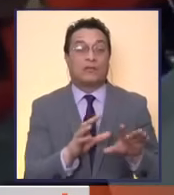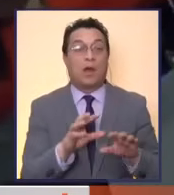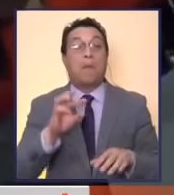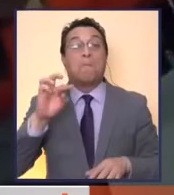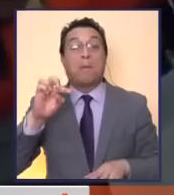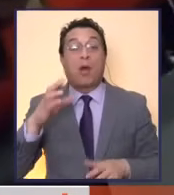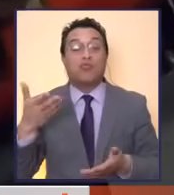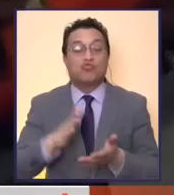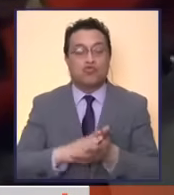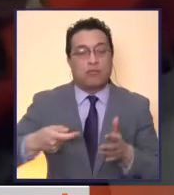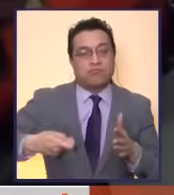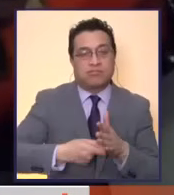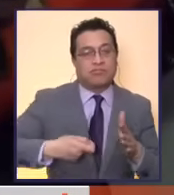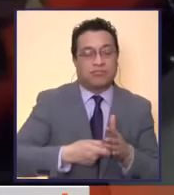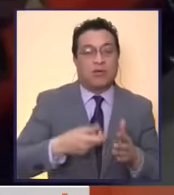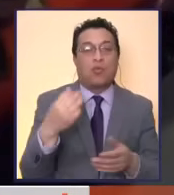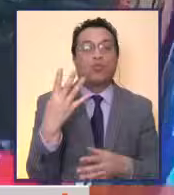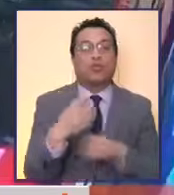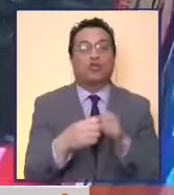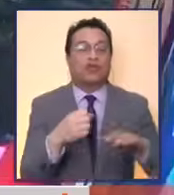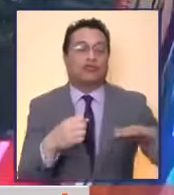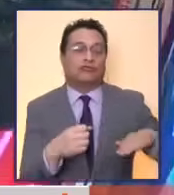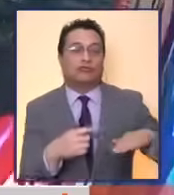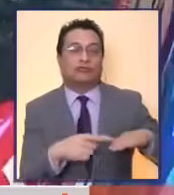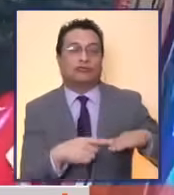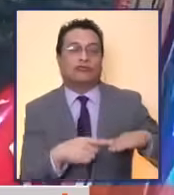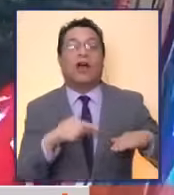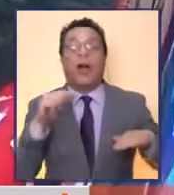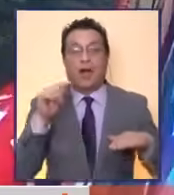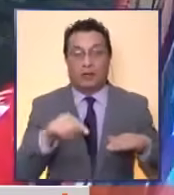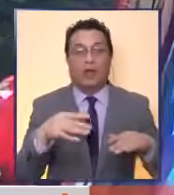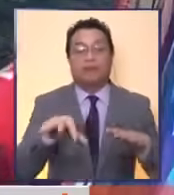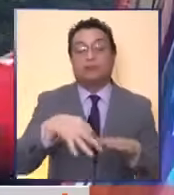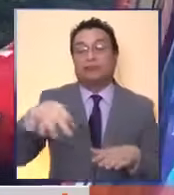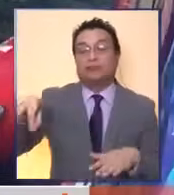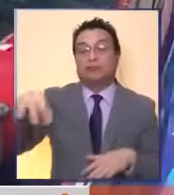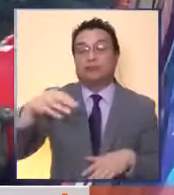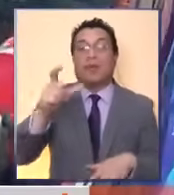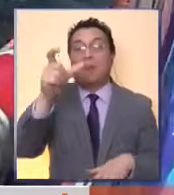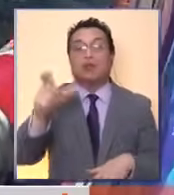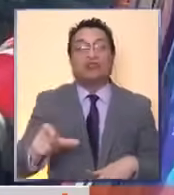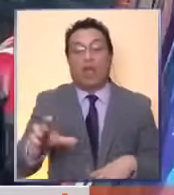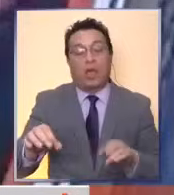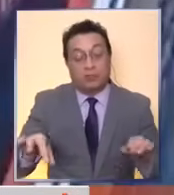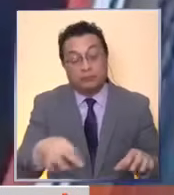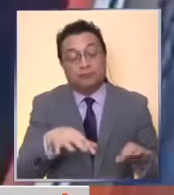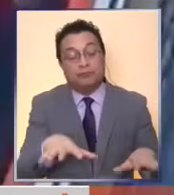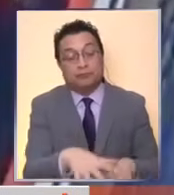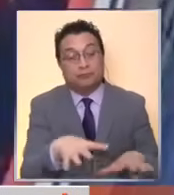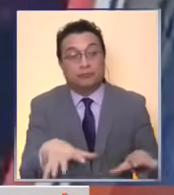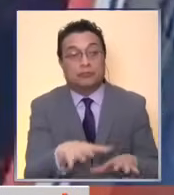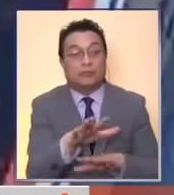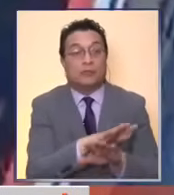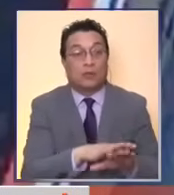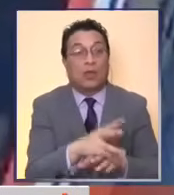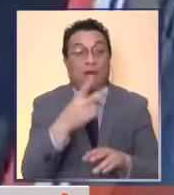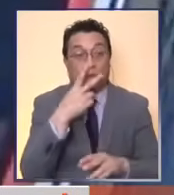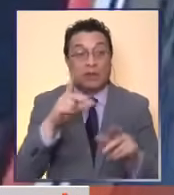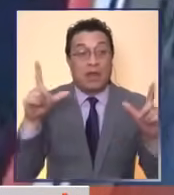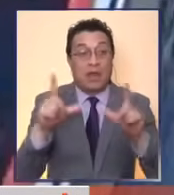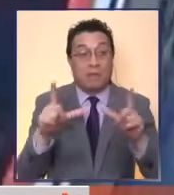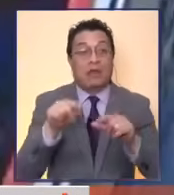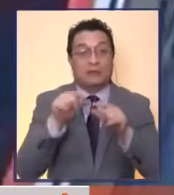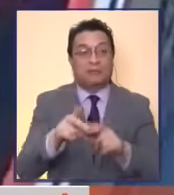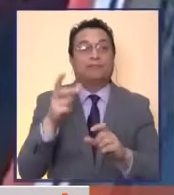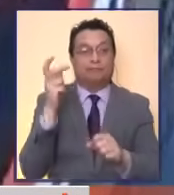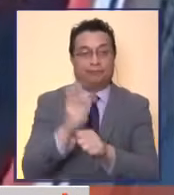apuñalado cuando tenía 4 años. Huérfano, quedó al cuidado de una persona que hizo lo que pudo. Y a lo que se está viendo en imágenes era a lo que se